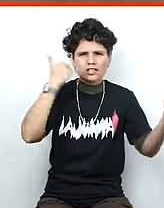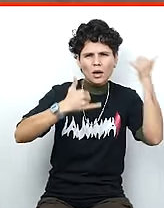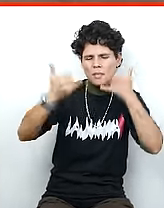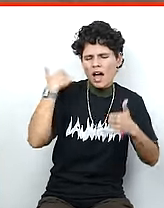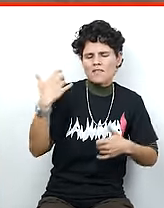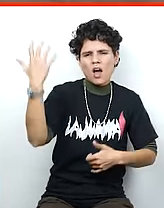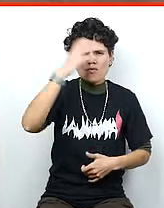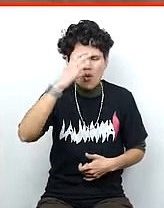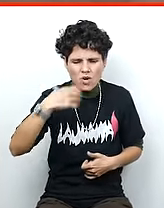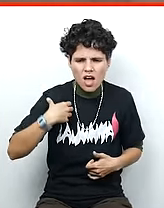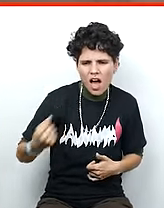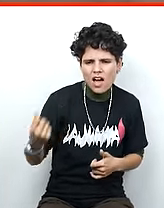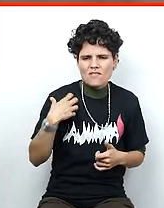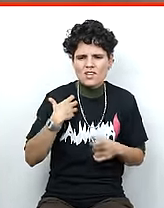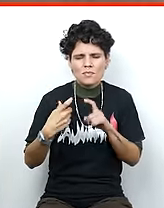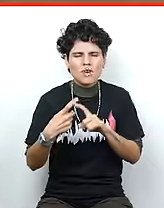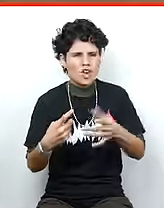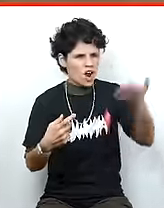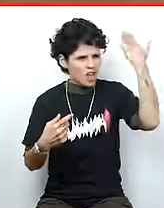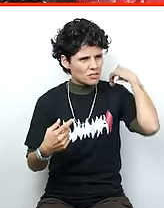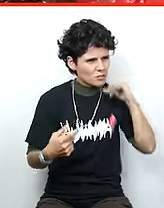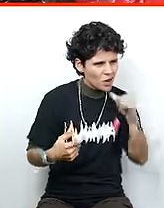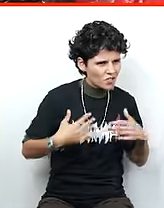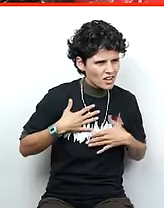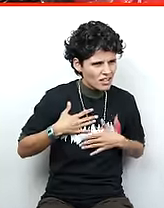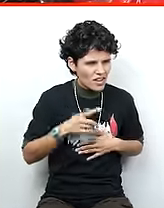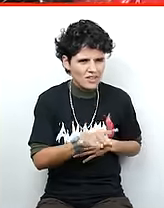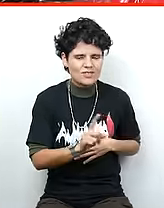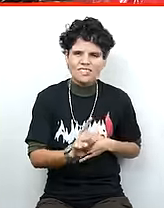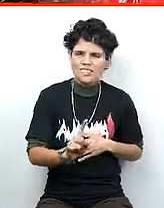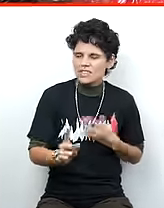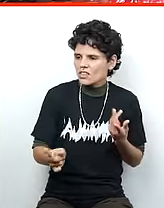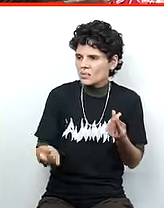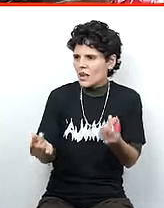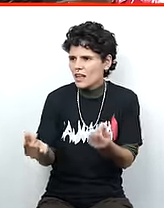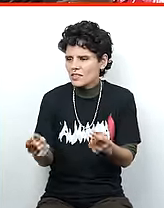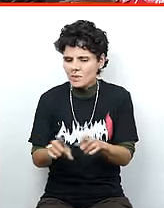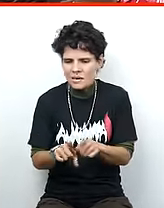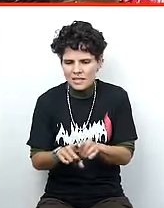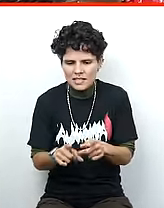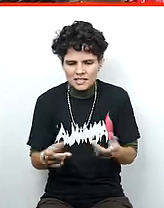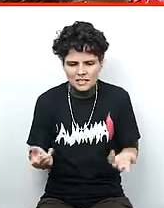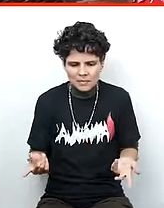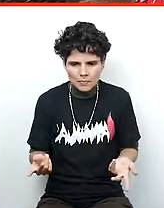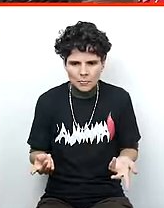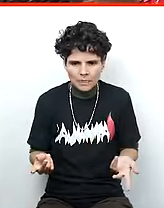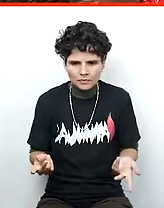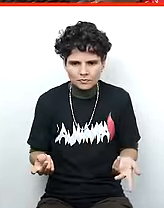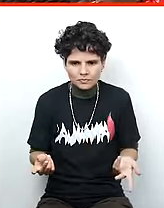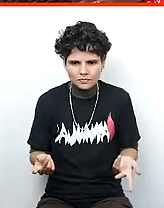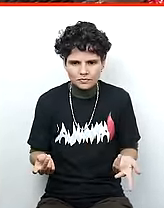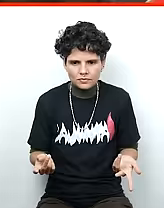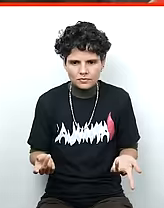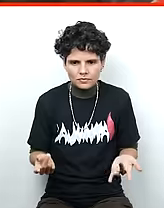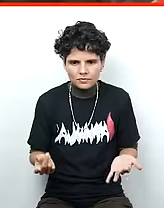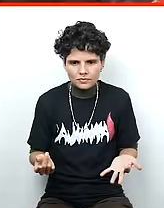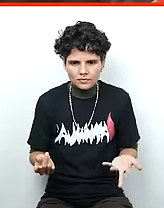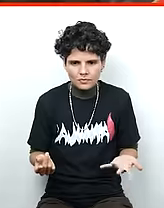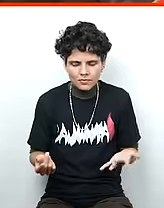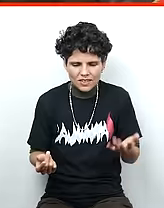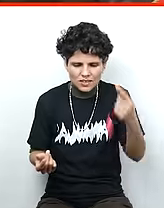ni una guá, pero tampoco quiero vivir como un pobre. Entonces, cuando tú tenís plata, creáis ese como que... Descubrí ese